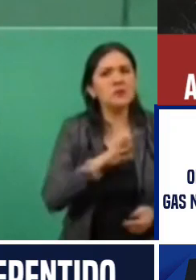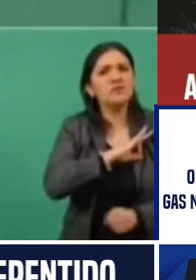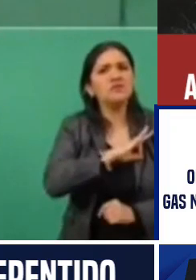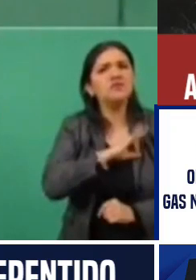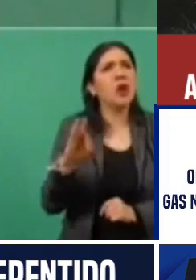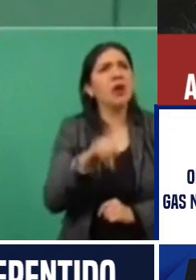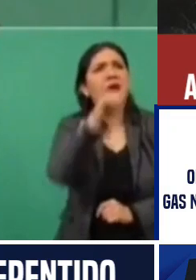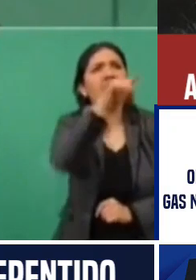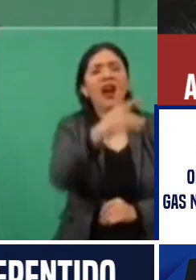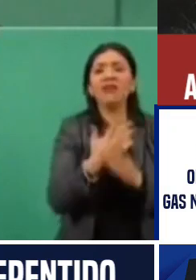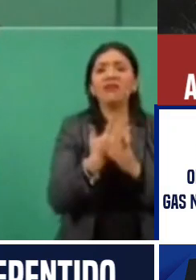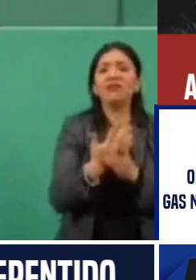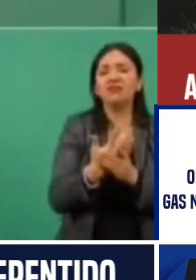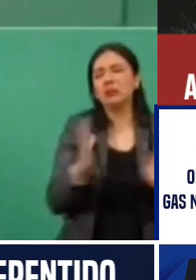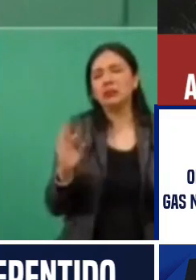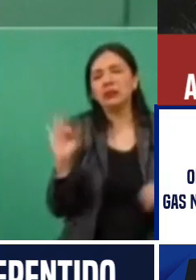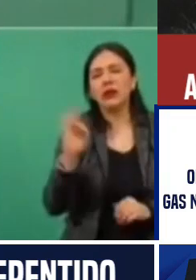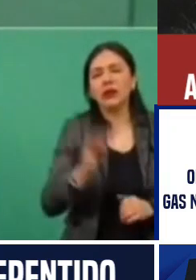podría hasta decir